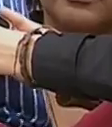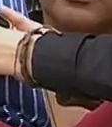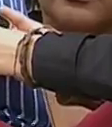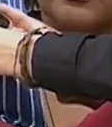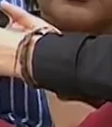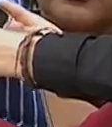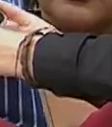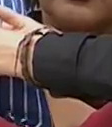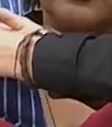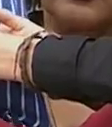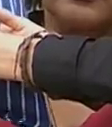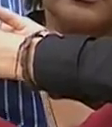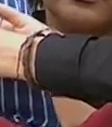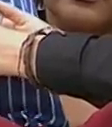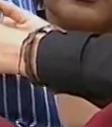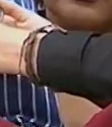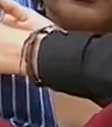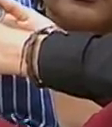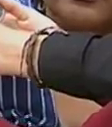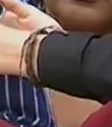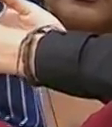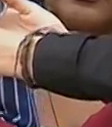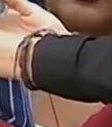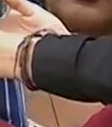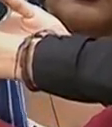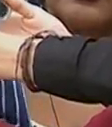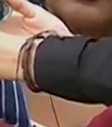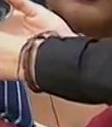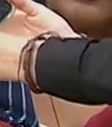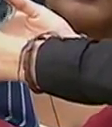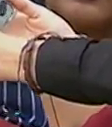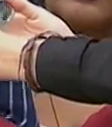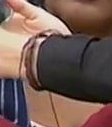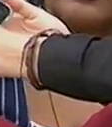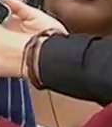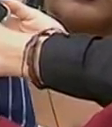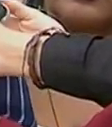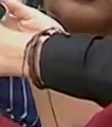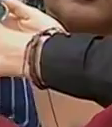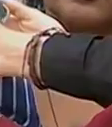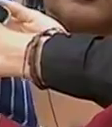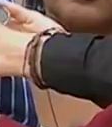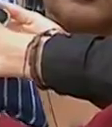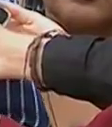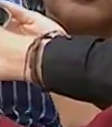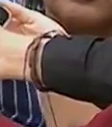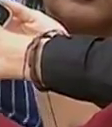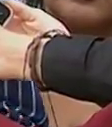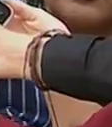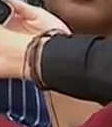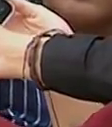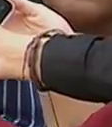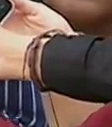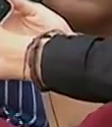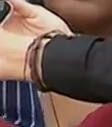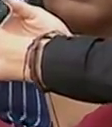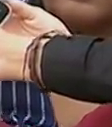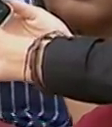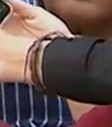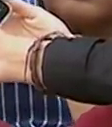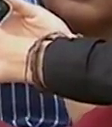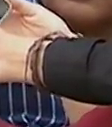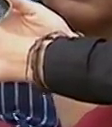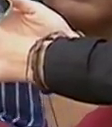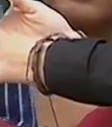para pasar de una economía rentista petrolera a una economía postpetrolera diversificada. El arco minero